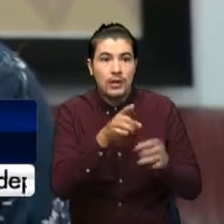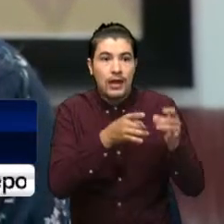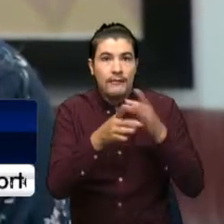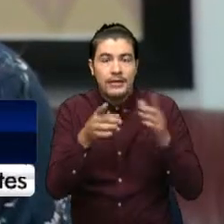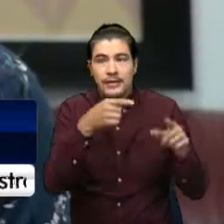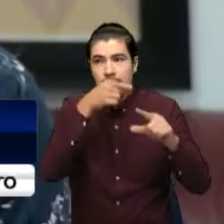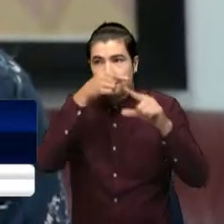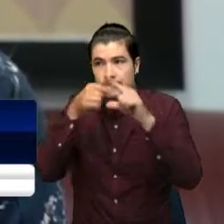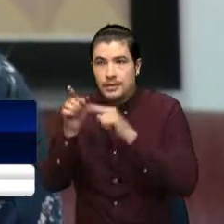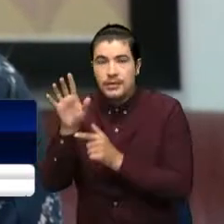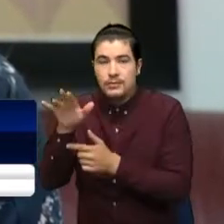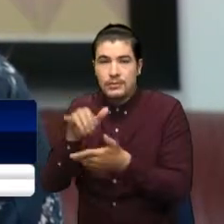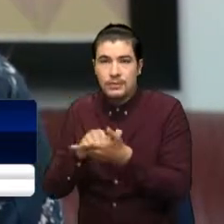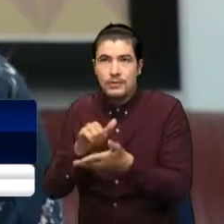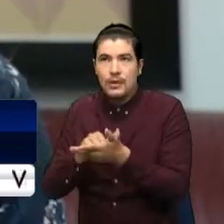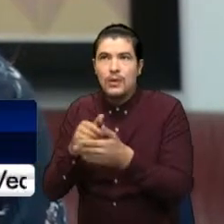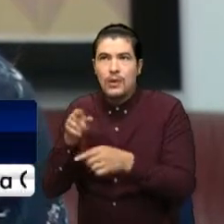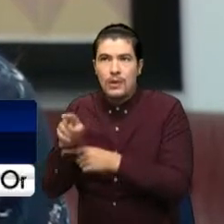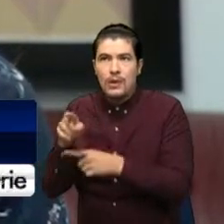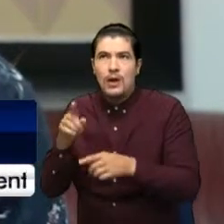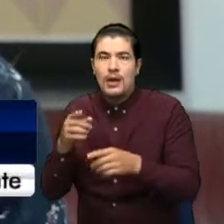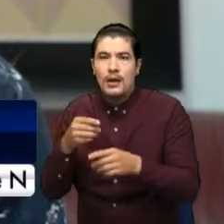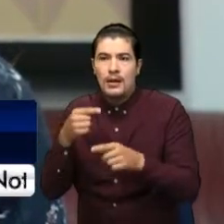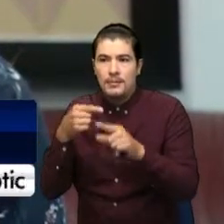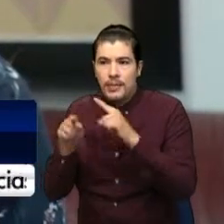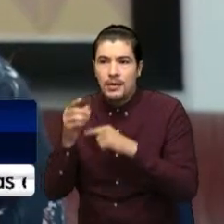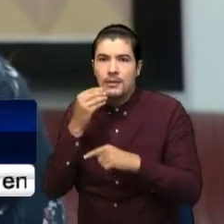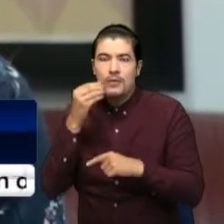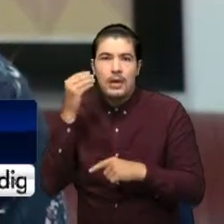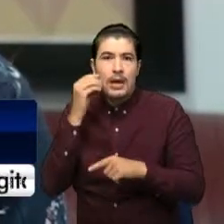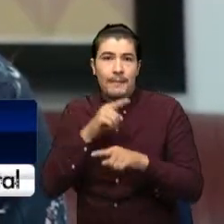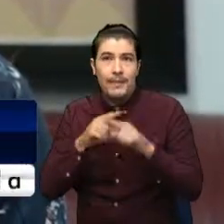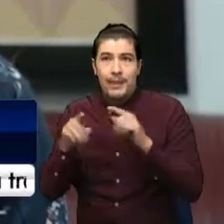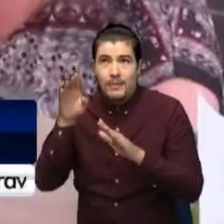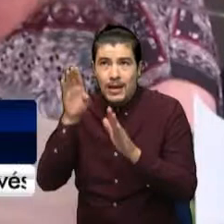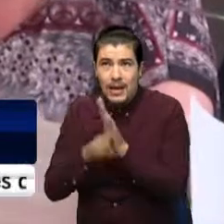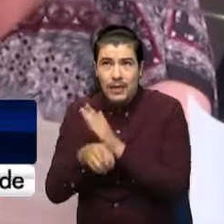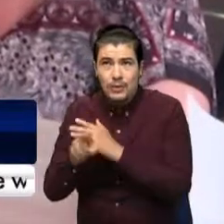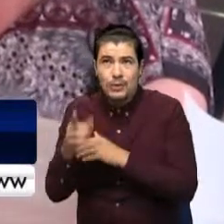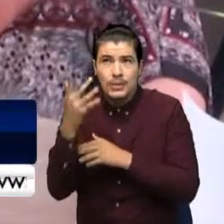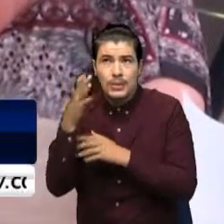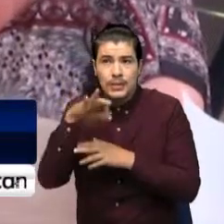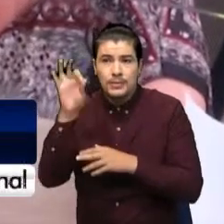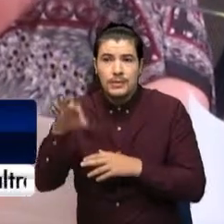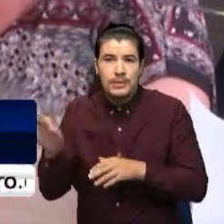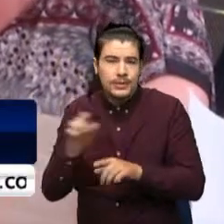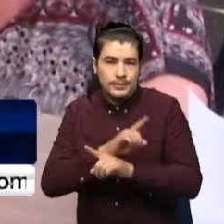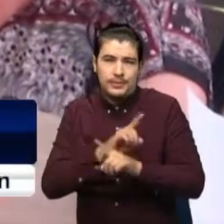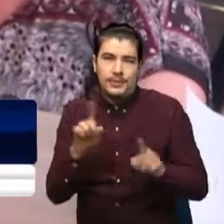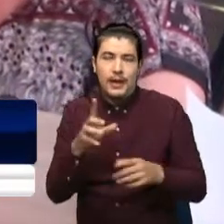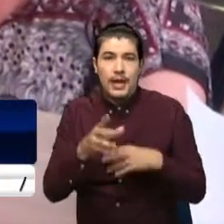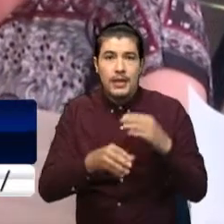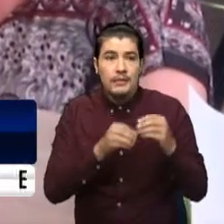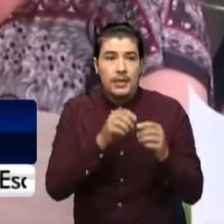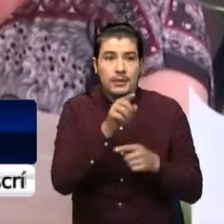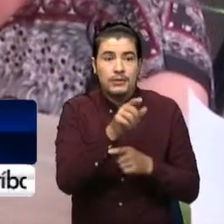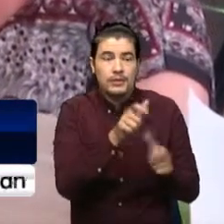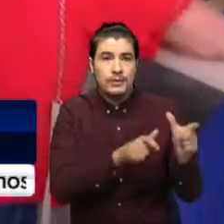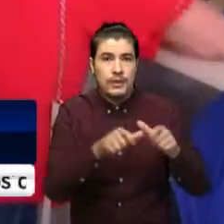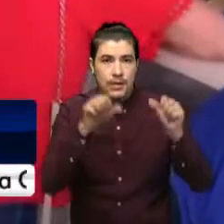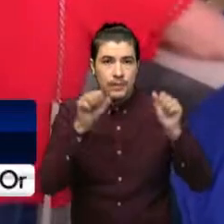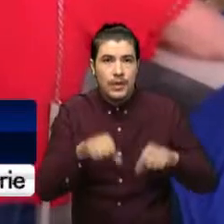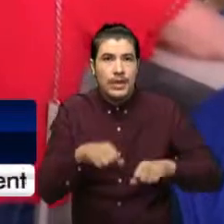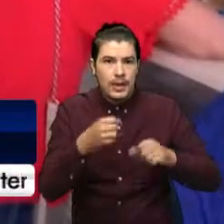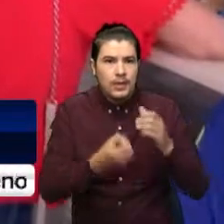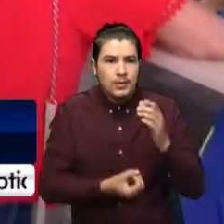remitirá el recibo del impuesto predial a sus hogares ya se en el descuento del 5 por ciento los contribuyentes también podrán obtener su